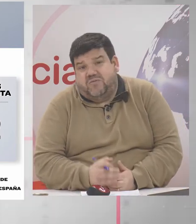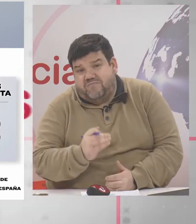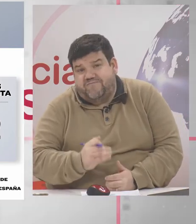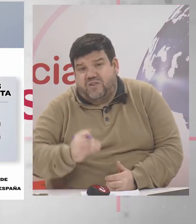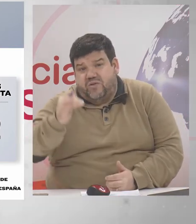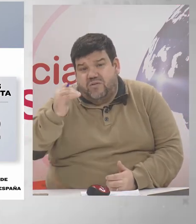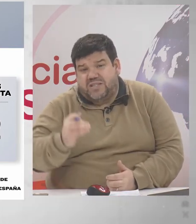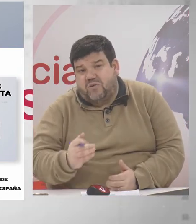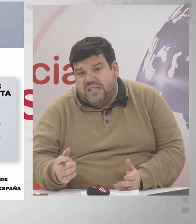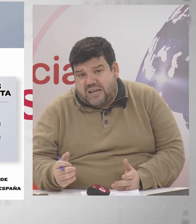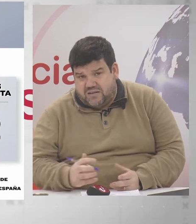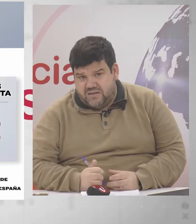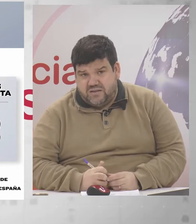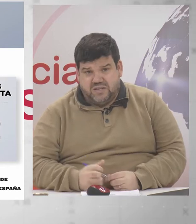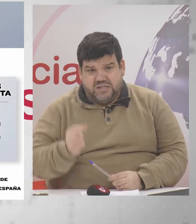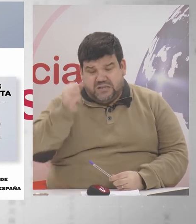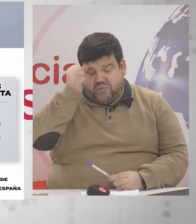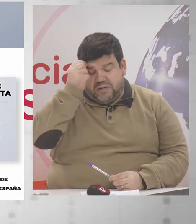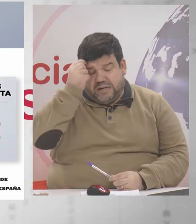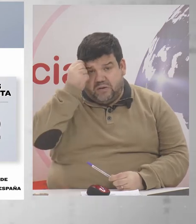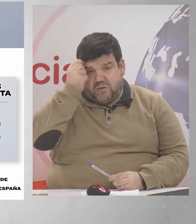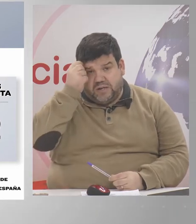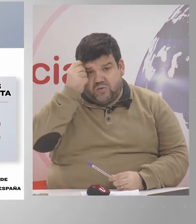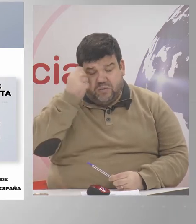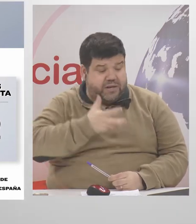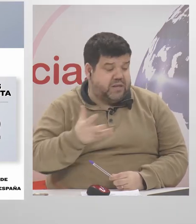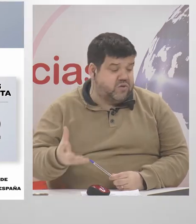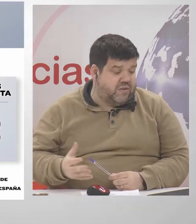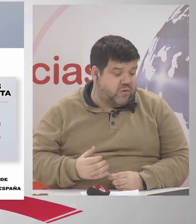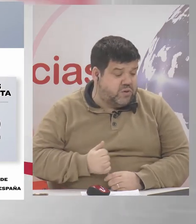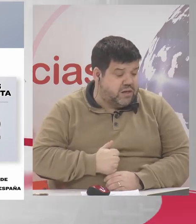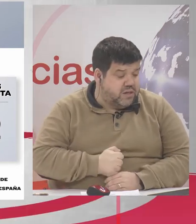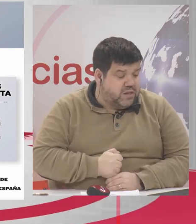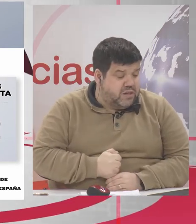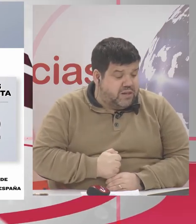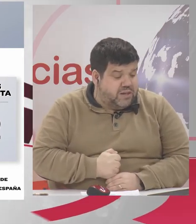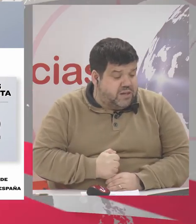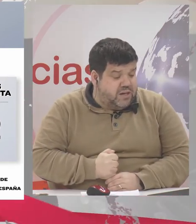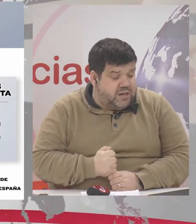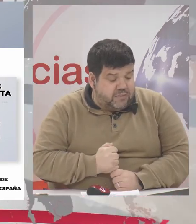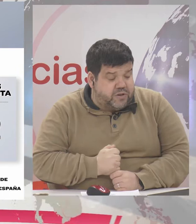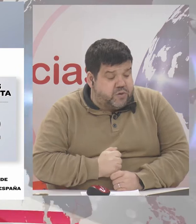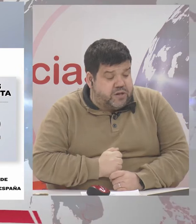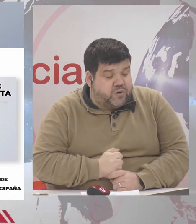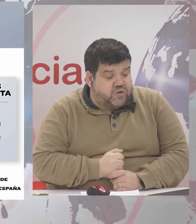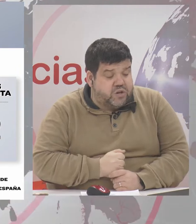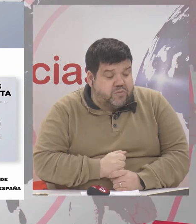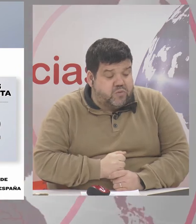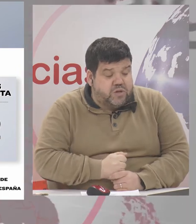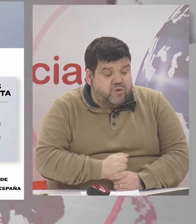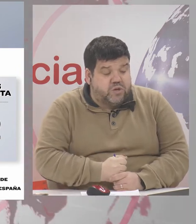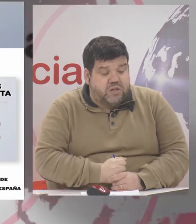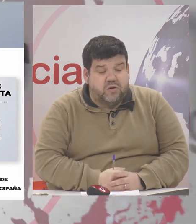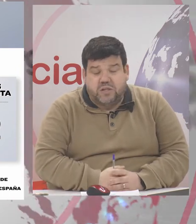lo menos, que sea olita. Pues la única solución parece que son las vacunas. Y de momento pues tenemos eso,